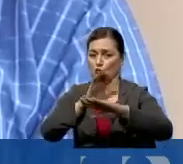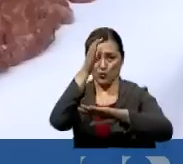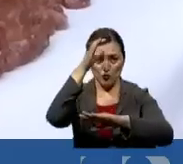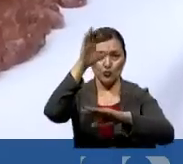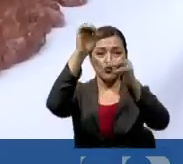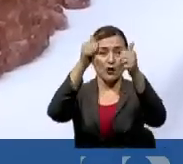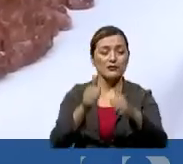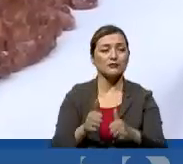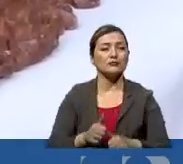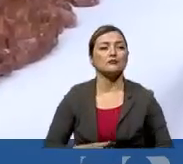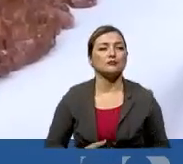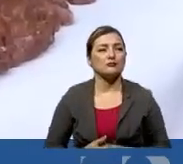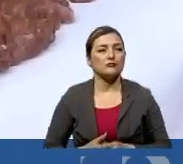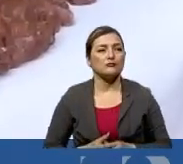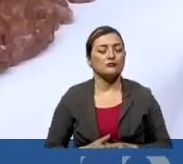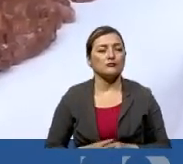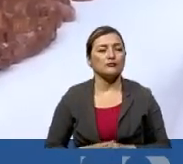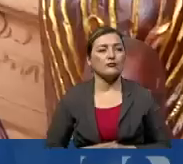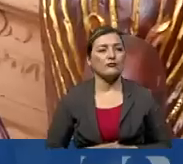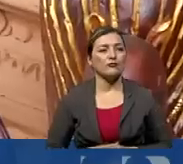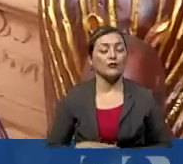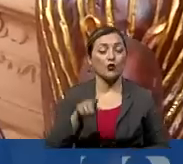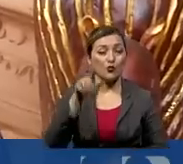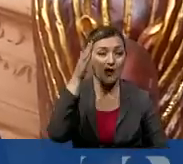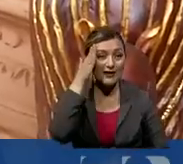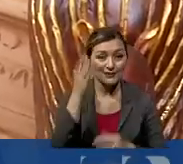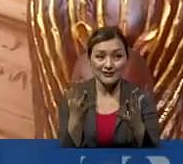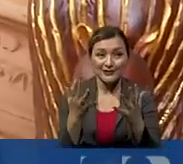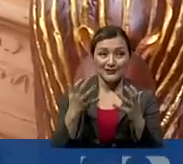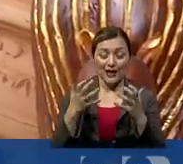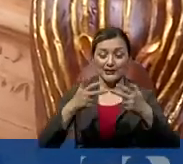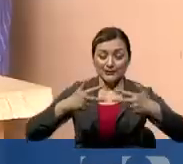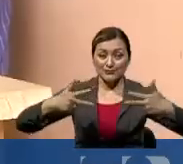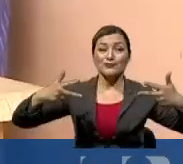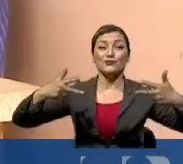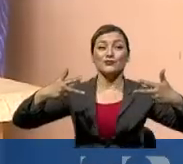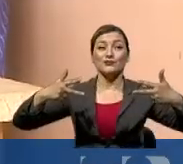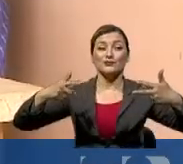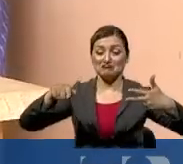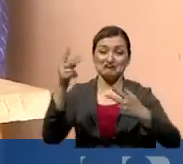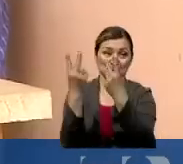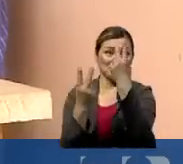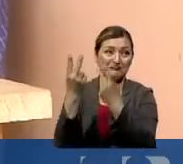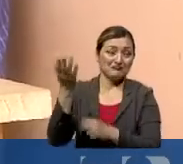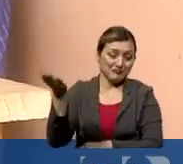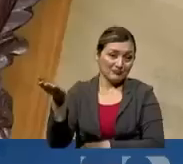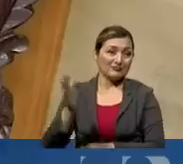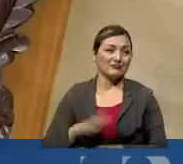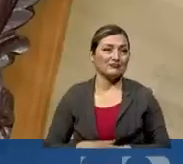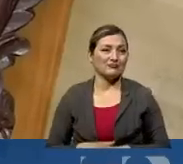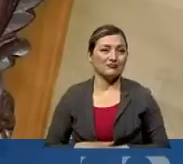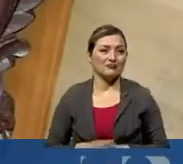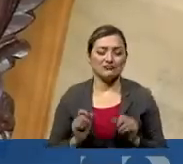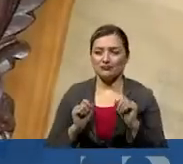como arte. Así que ya sabe, si usted pasa por Chillogallo, hágale una visita a Marco Flores. Se